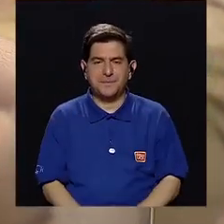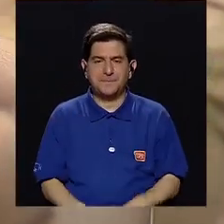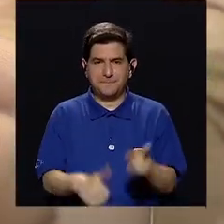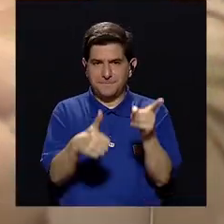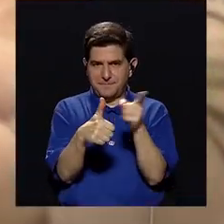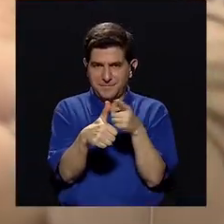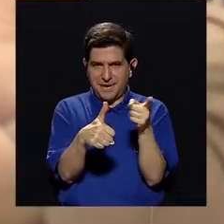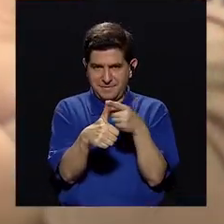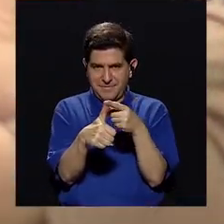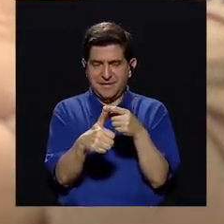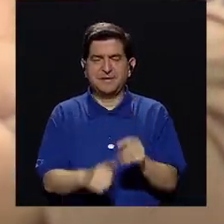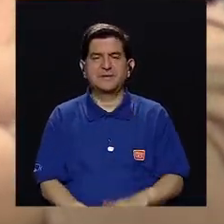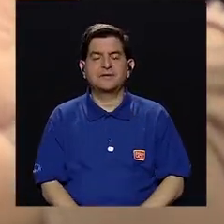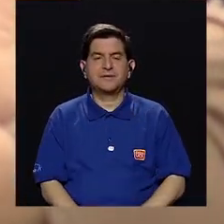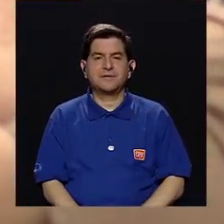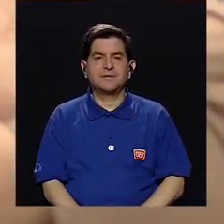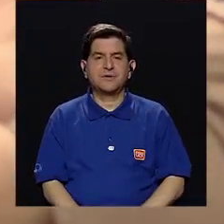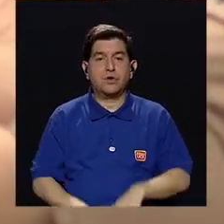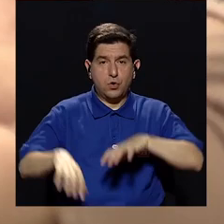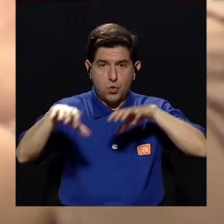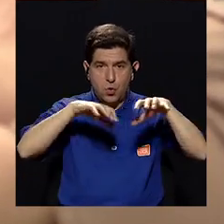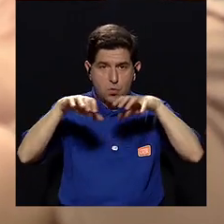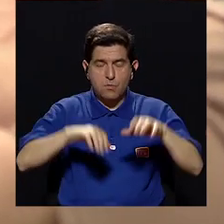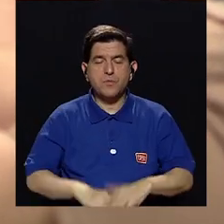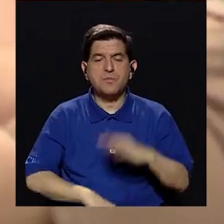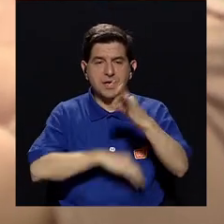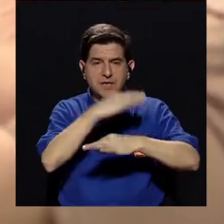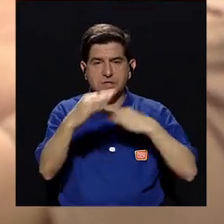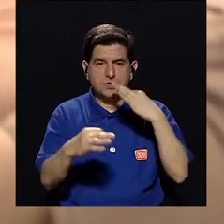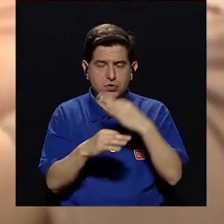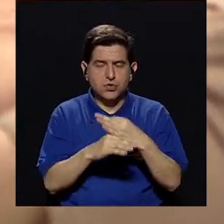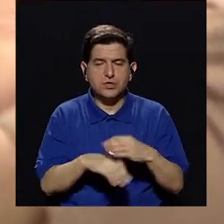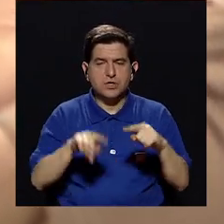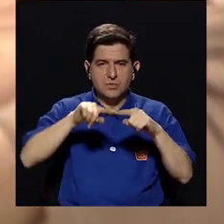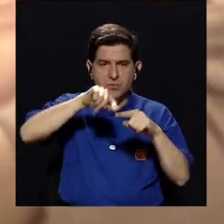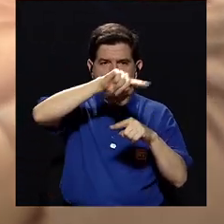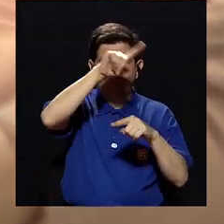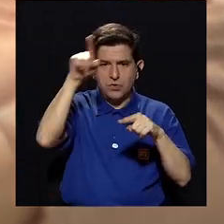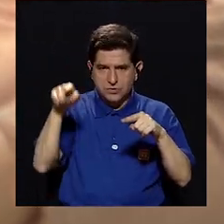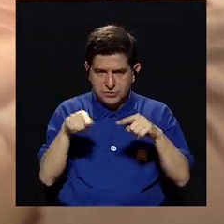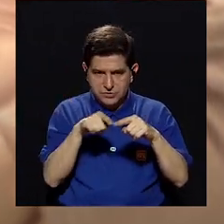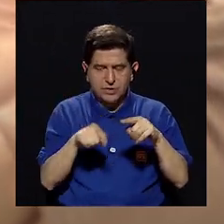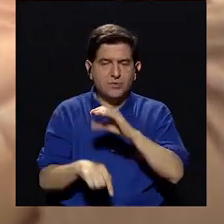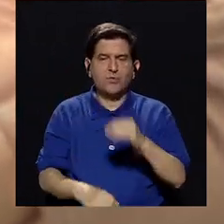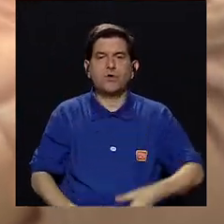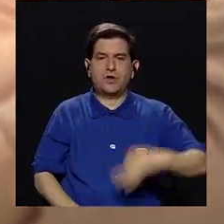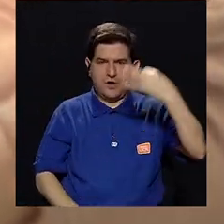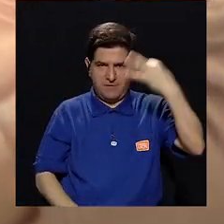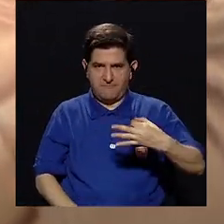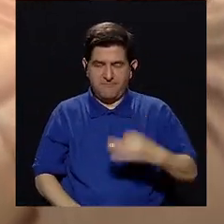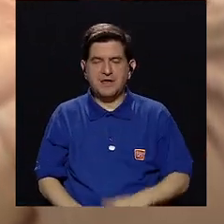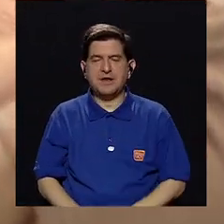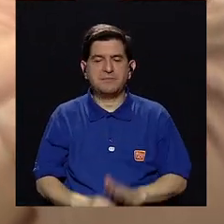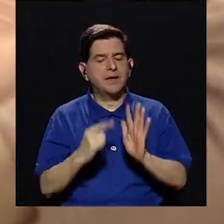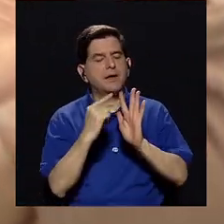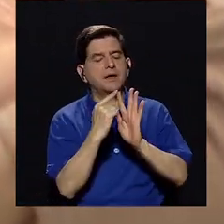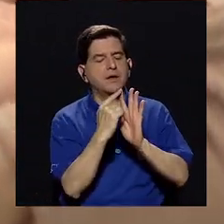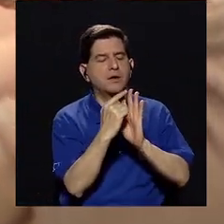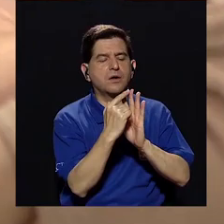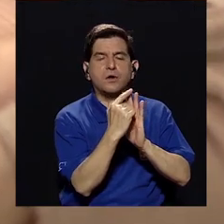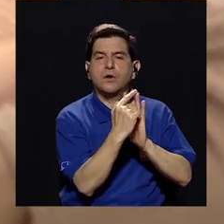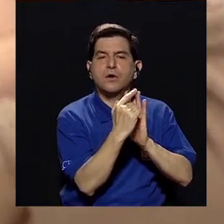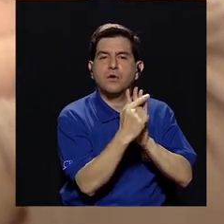comenzamos en forma movimientos circulares y firmes con la yema de los